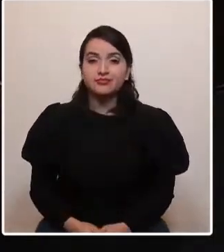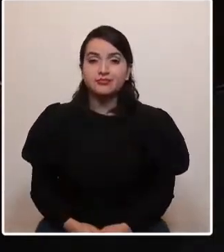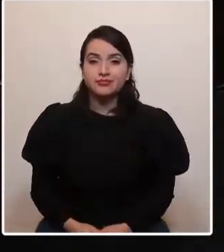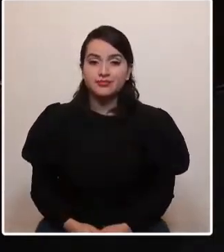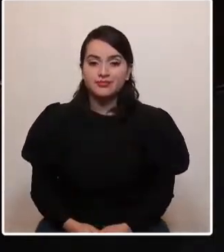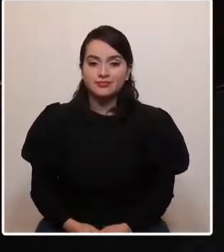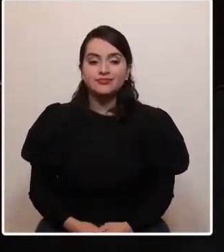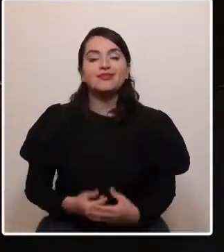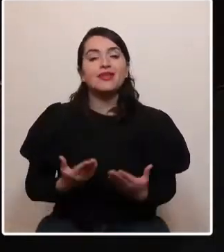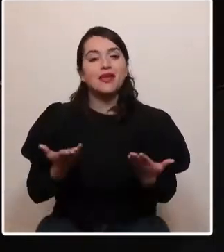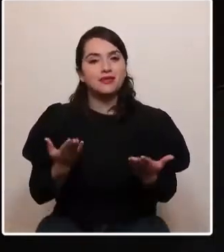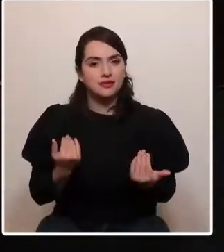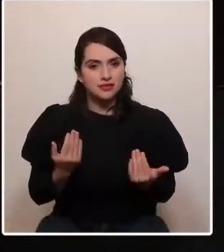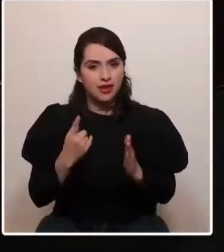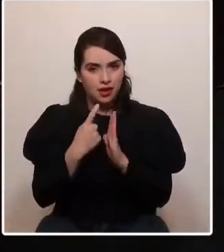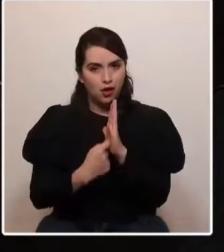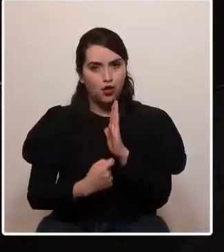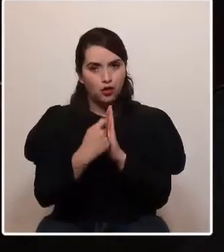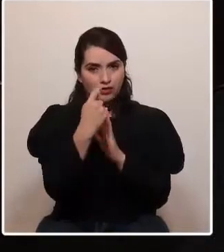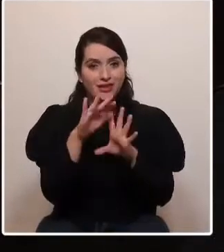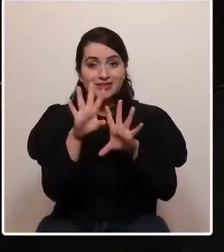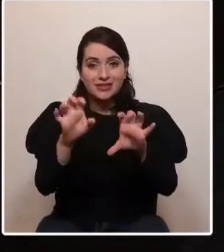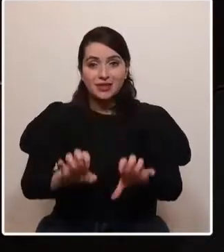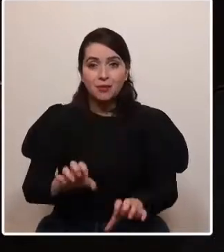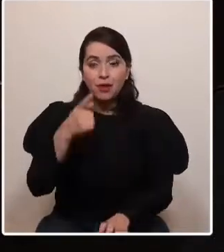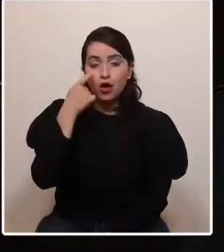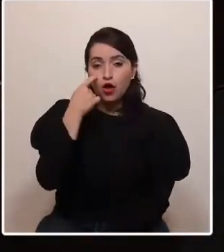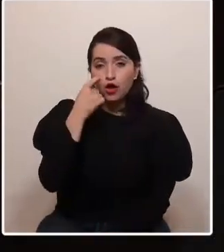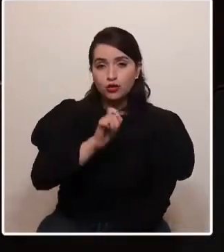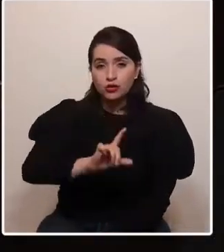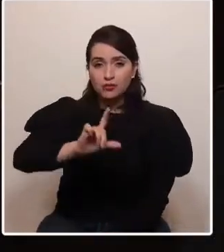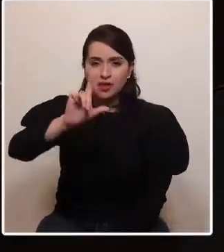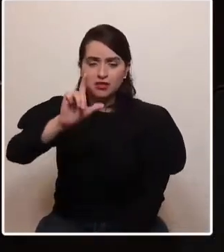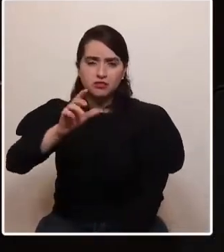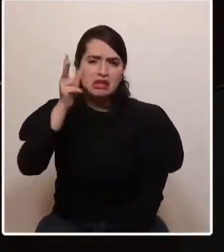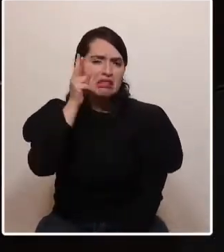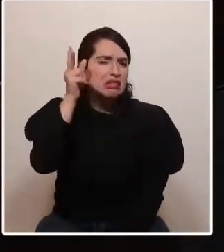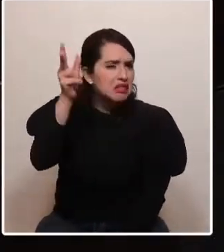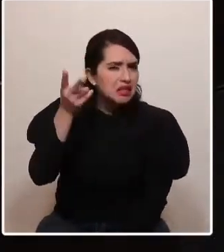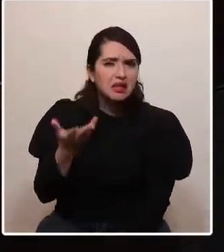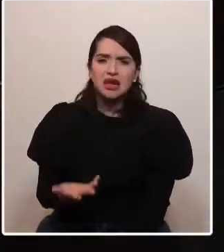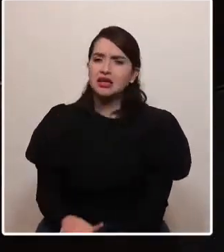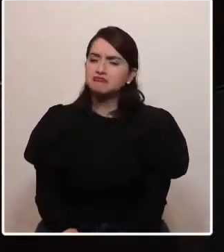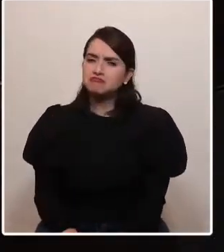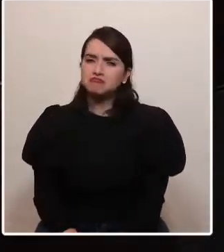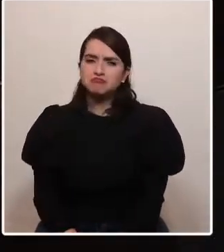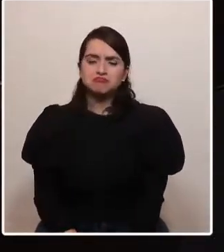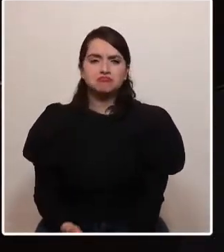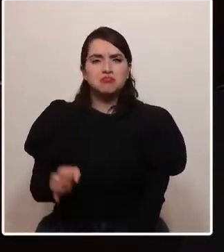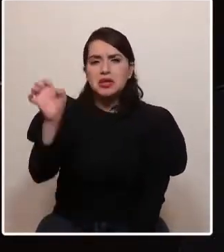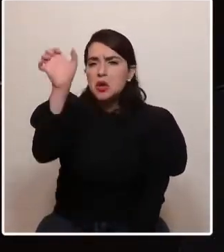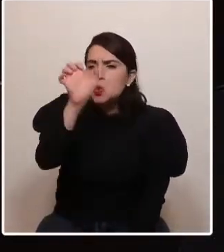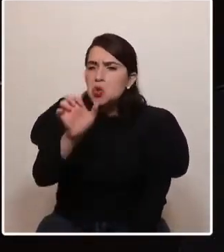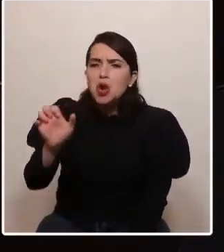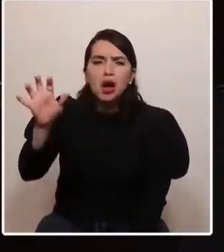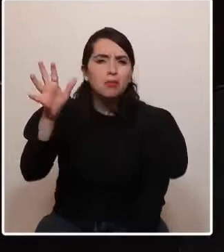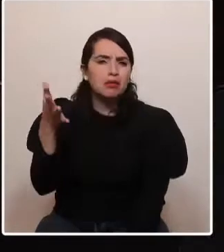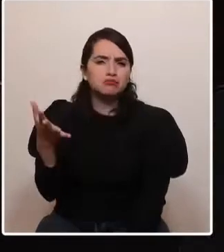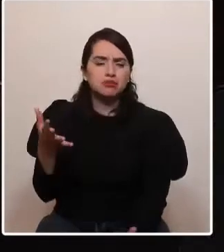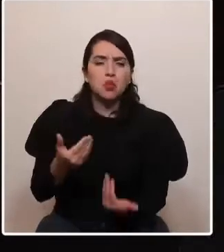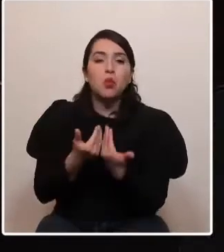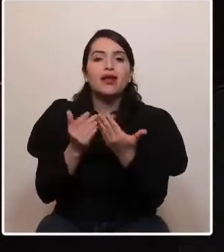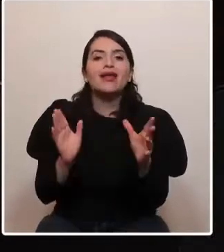es necesario reconocer que los sistemas de conocimiento, sean indígenas, sea del canon eurocéntrico, deben